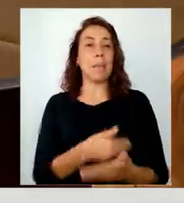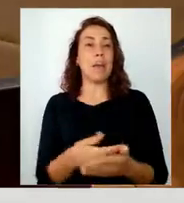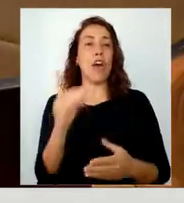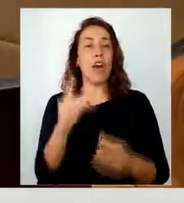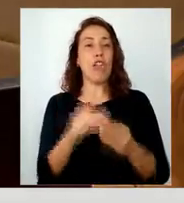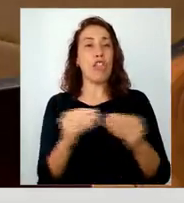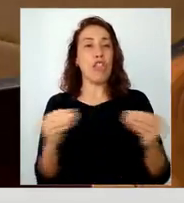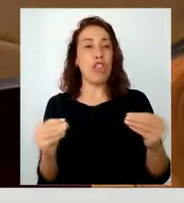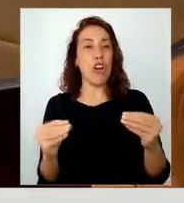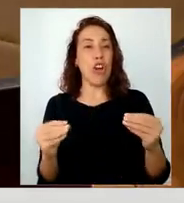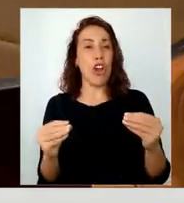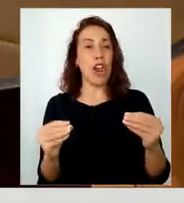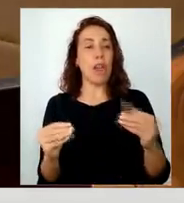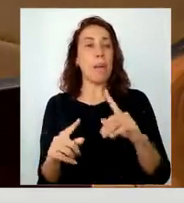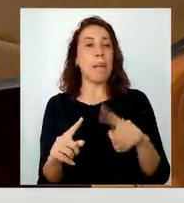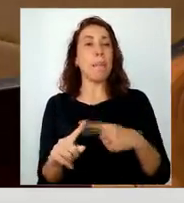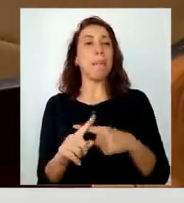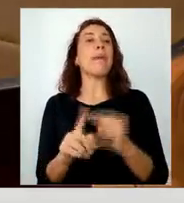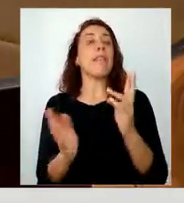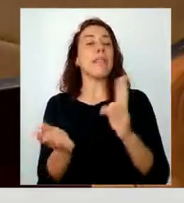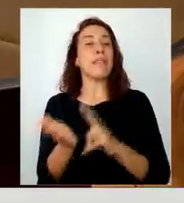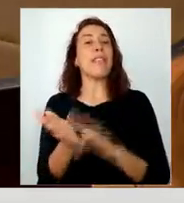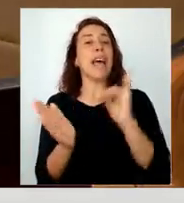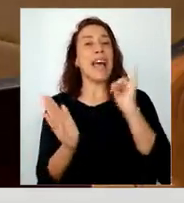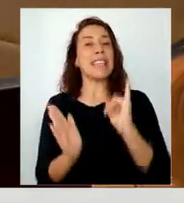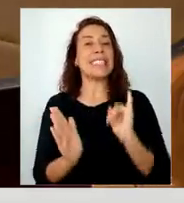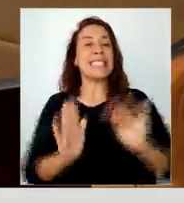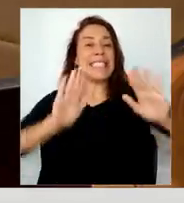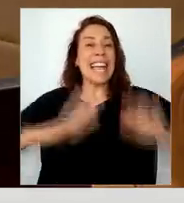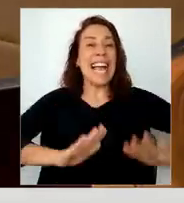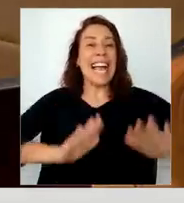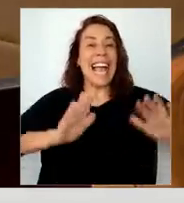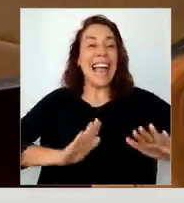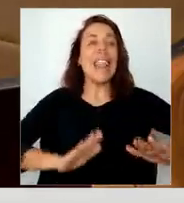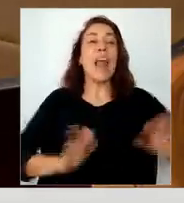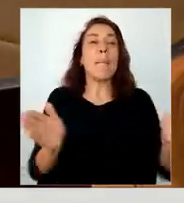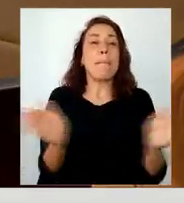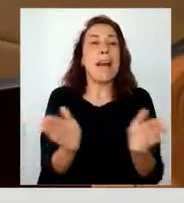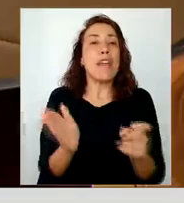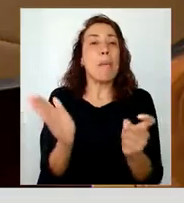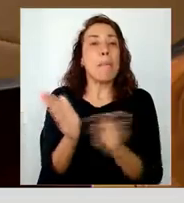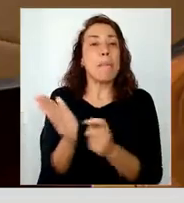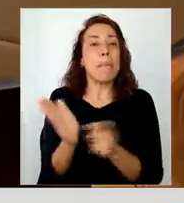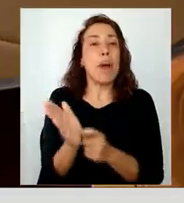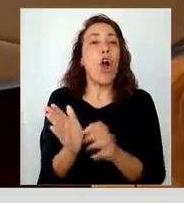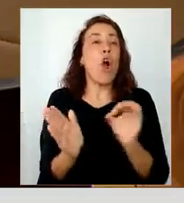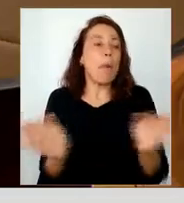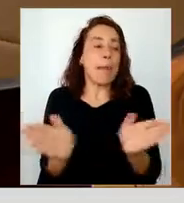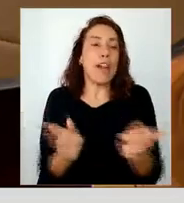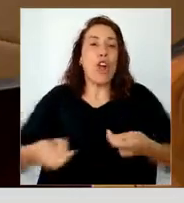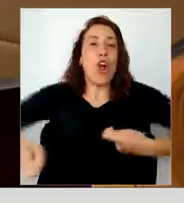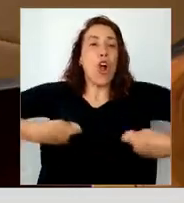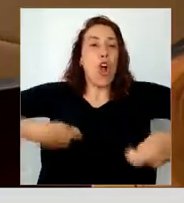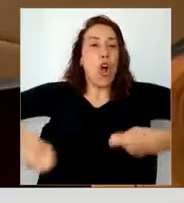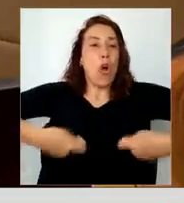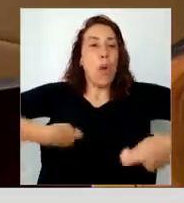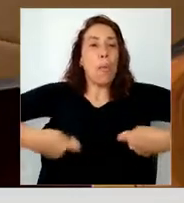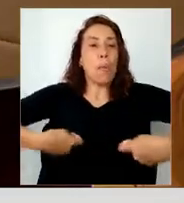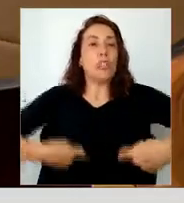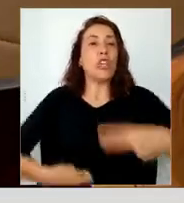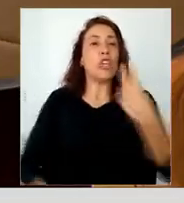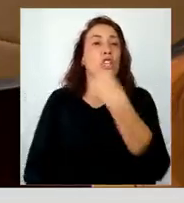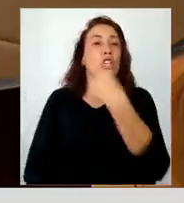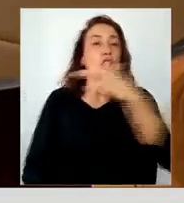queden efectivamente en estos pequeños productores o en estos pequeños comerciantes y en sus respectivos territorios